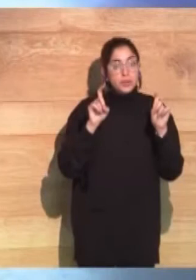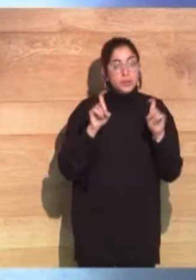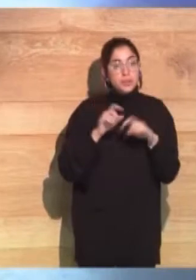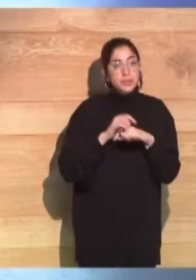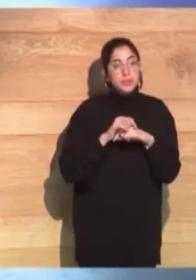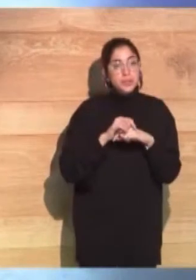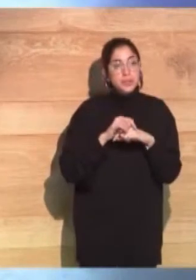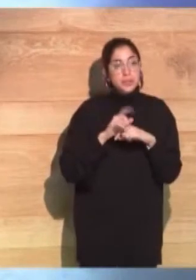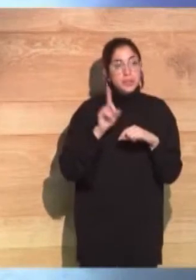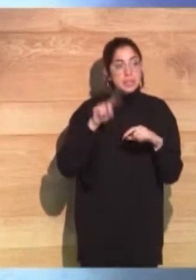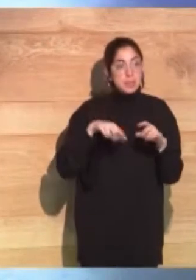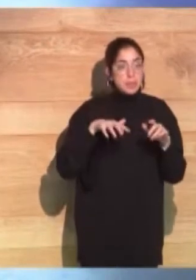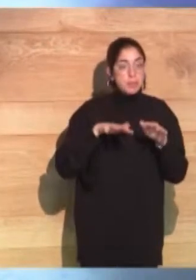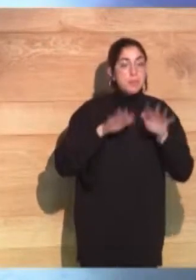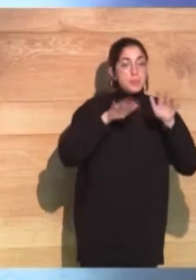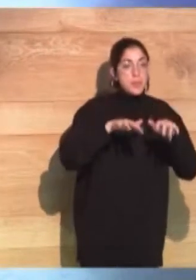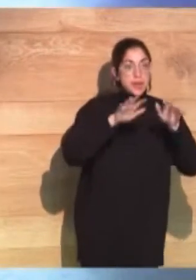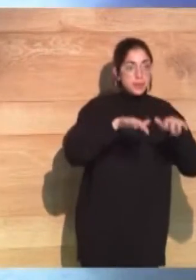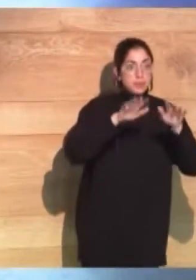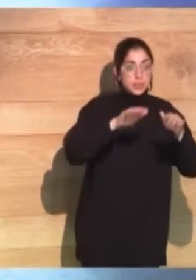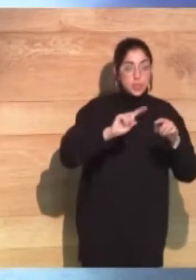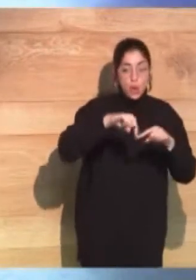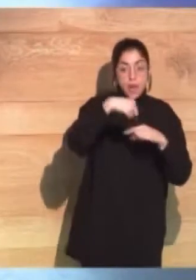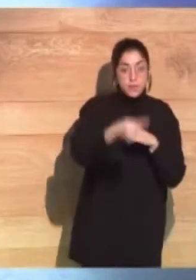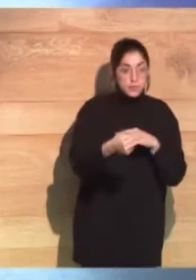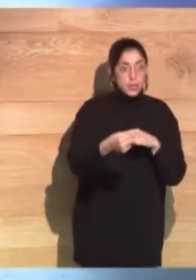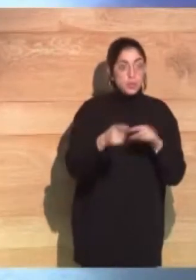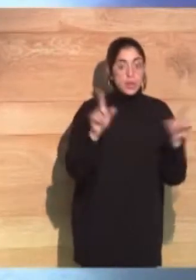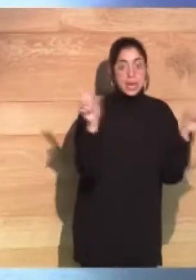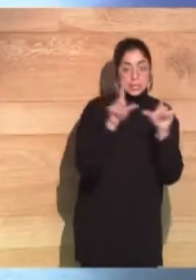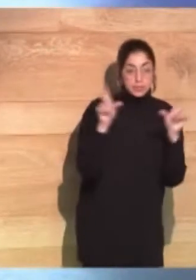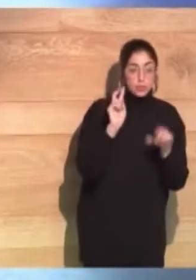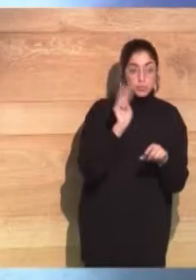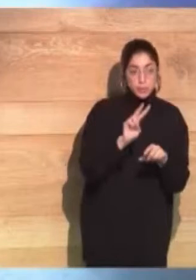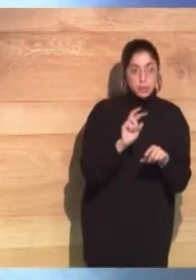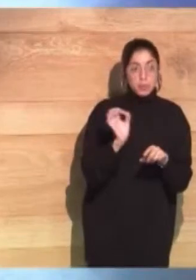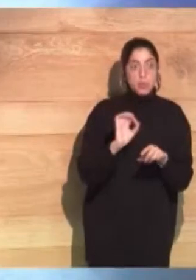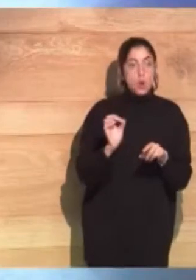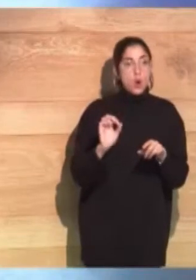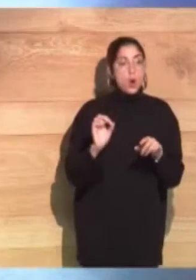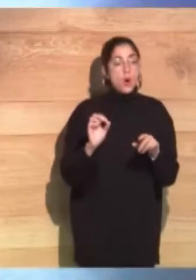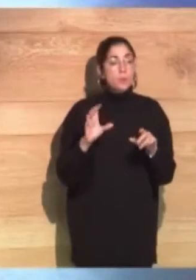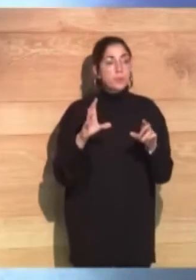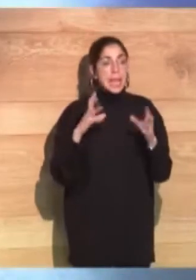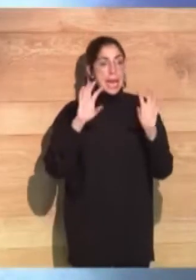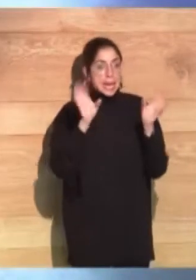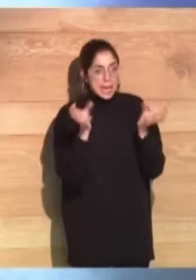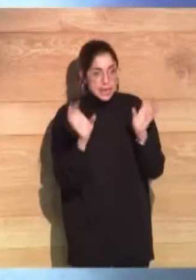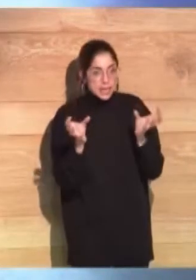el efecto de las manifestaciones que vemos en la televisión, en las radios, y el hecho de que los jóvenes